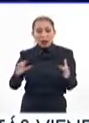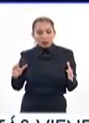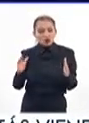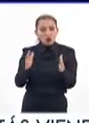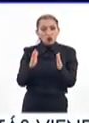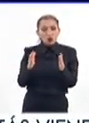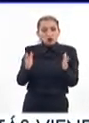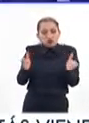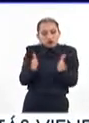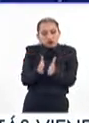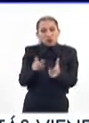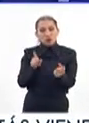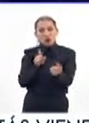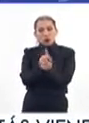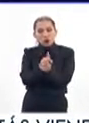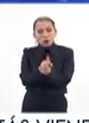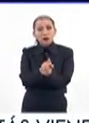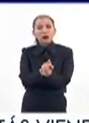que se han